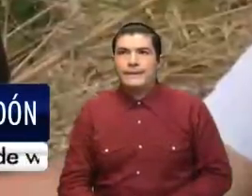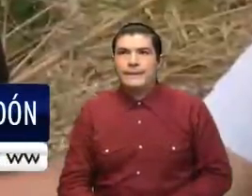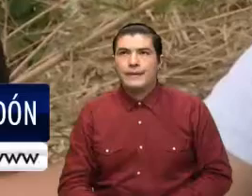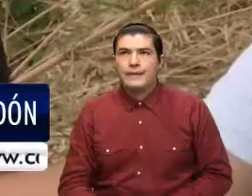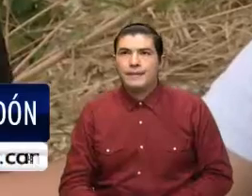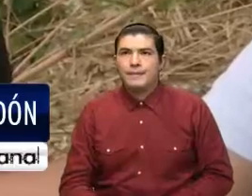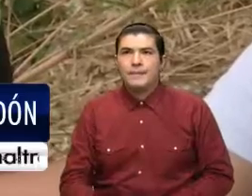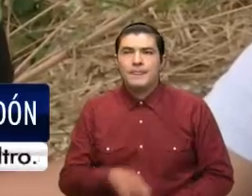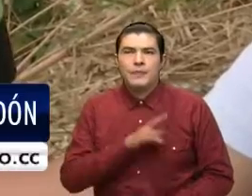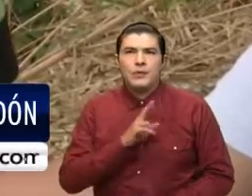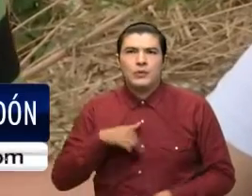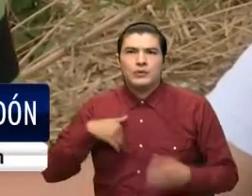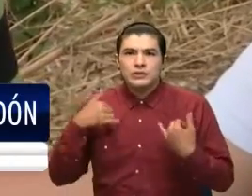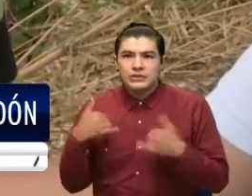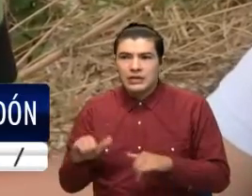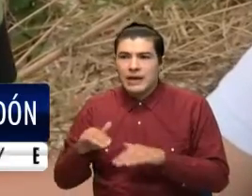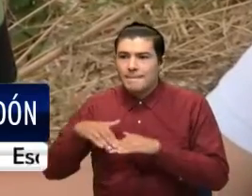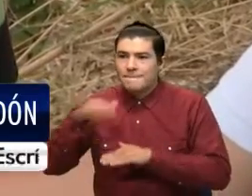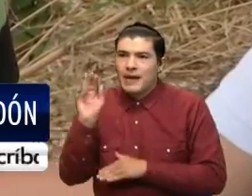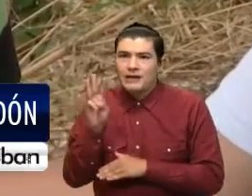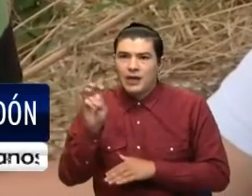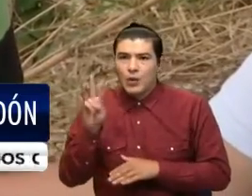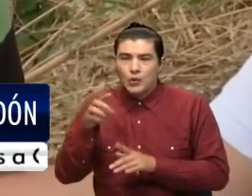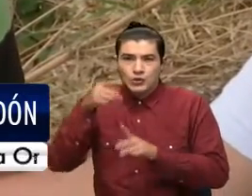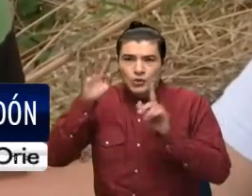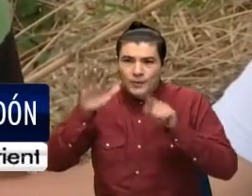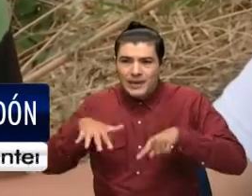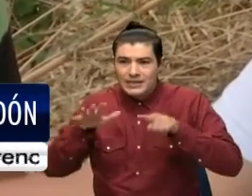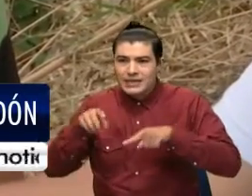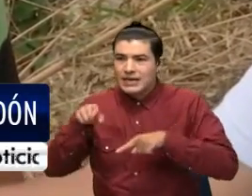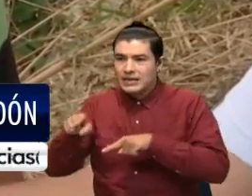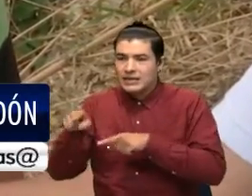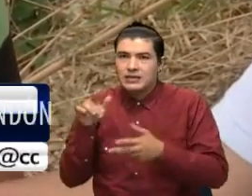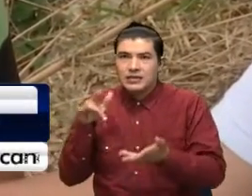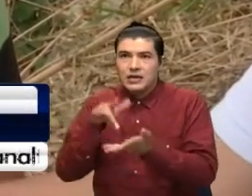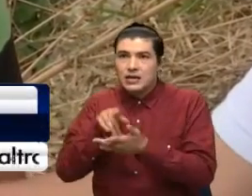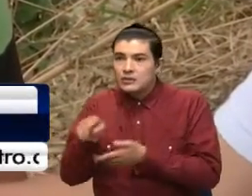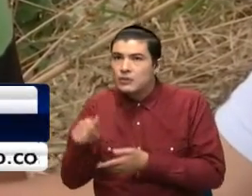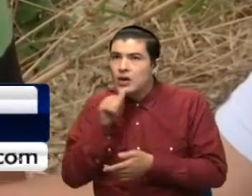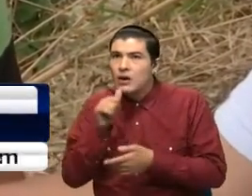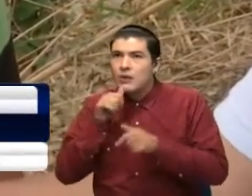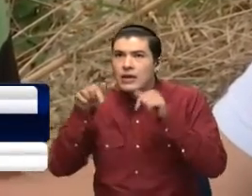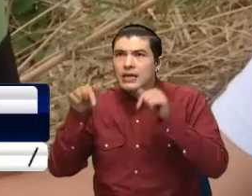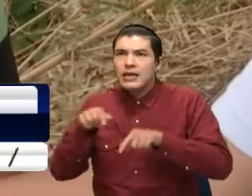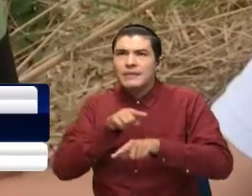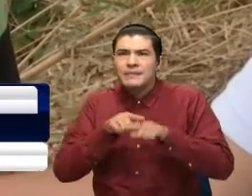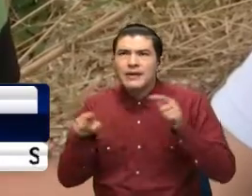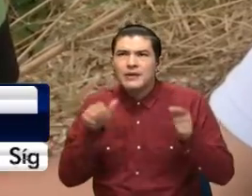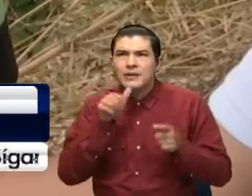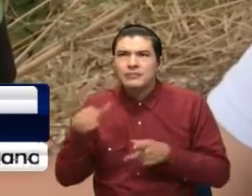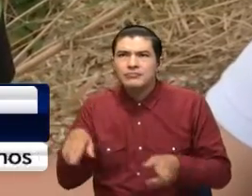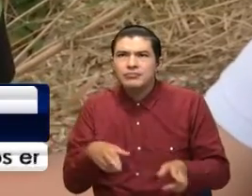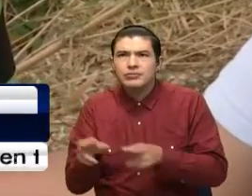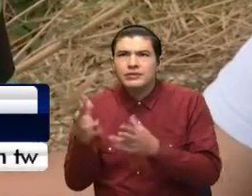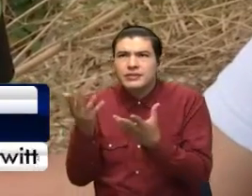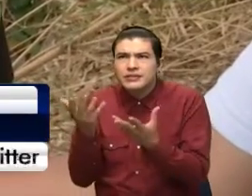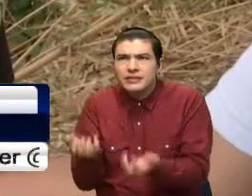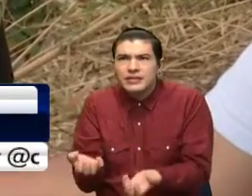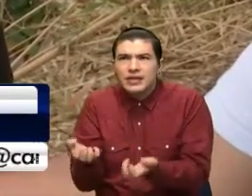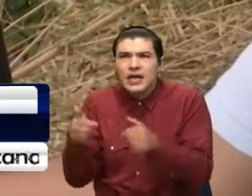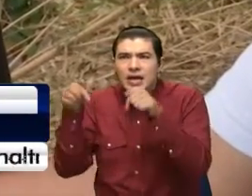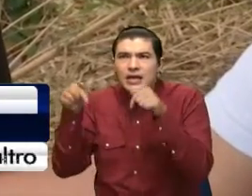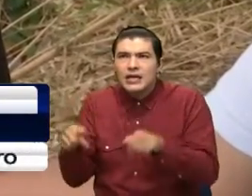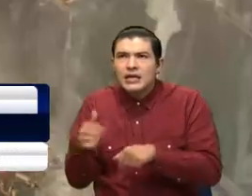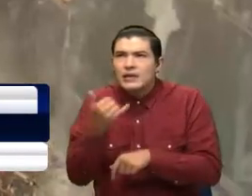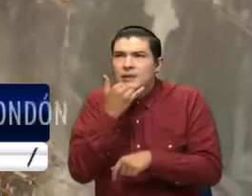llevamos más de 8 meses con esta situación de que llega el agua hasta acá pero el resto de la quebrada se seca no